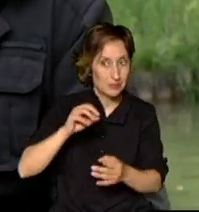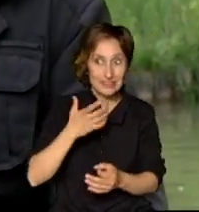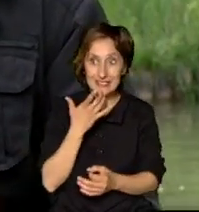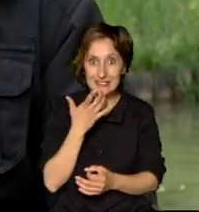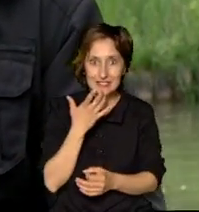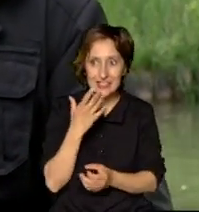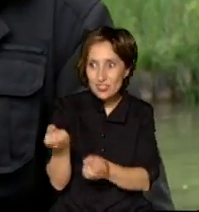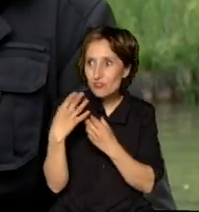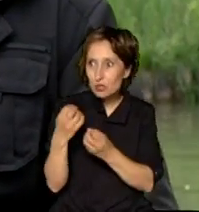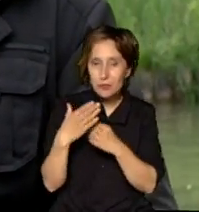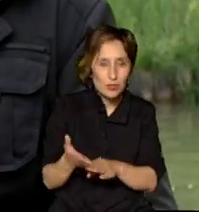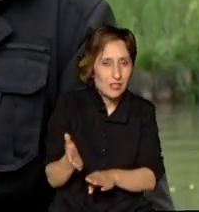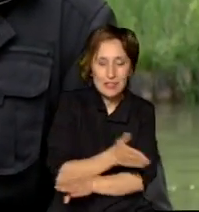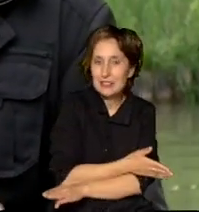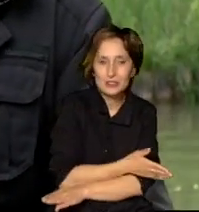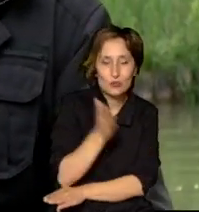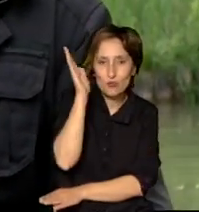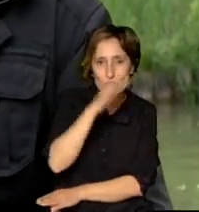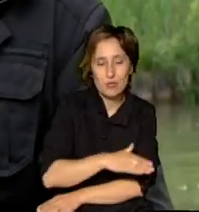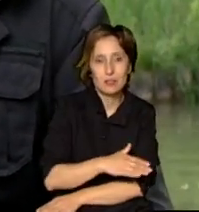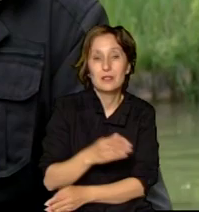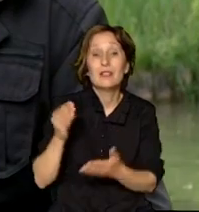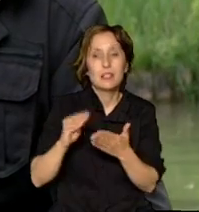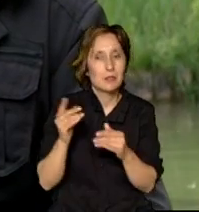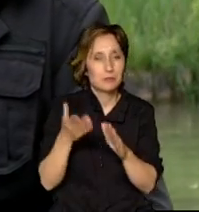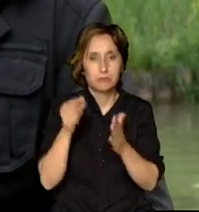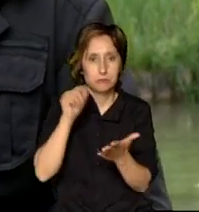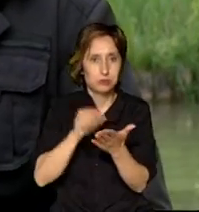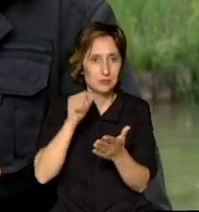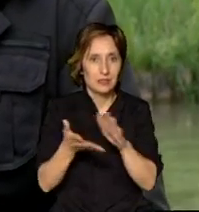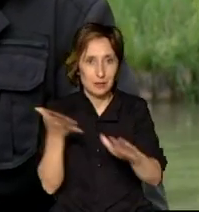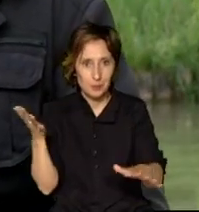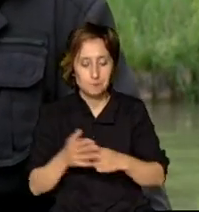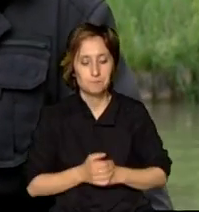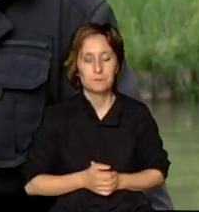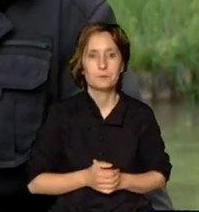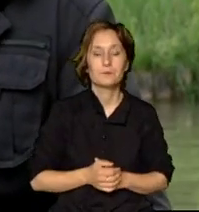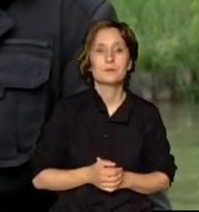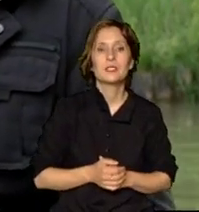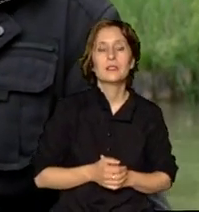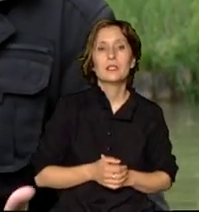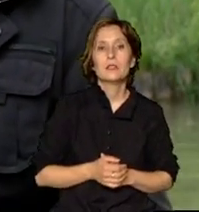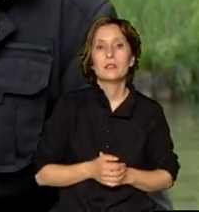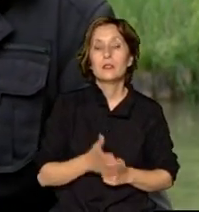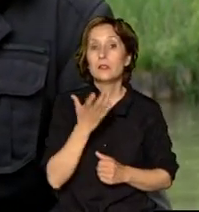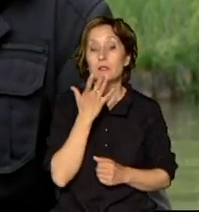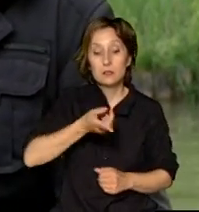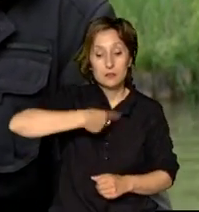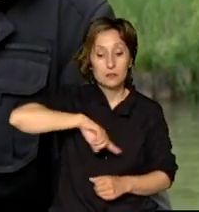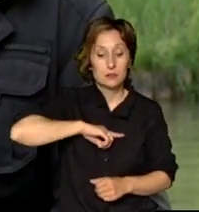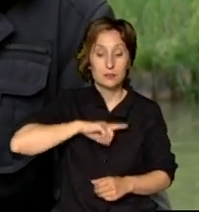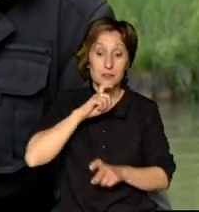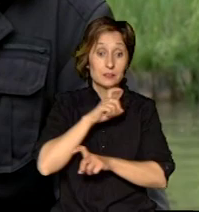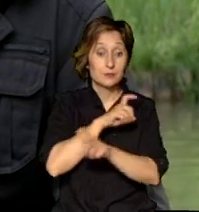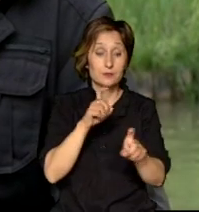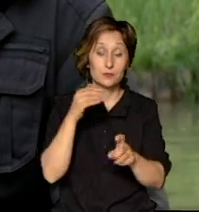de una información que antes no tenía y además muy rápido, ¿no? También cuando no hemos pronosticado